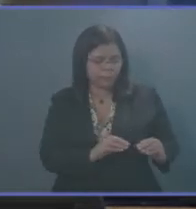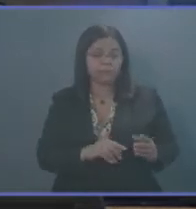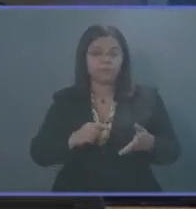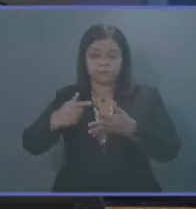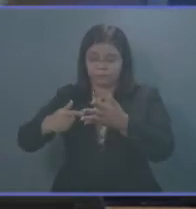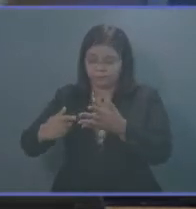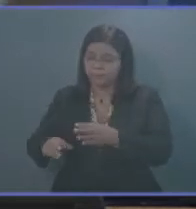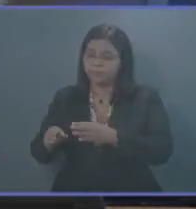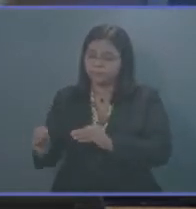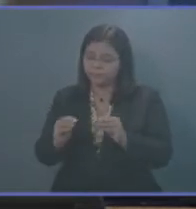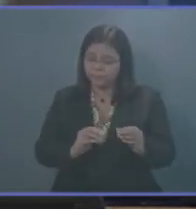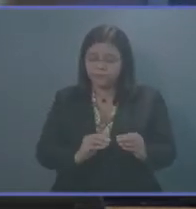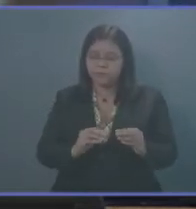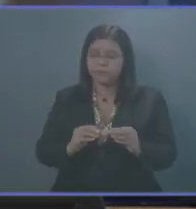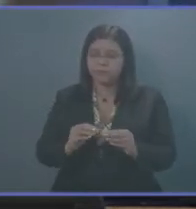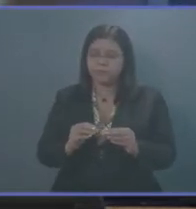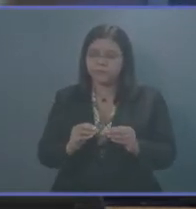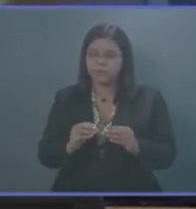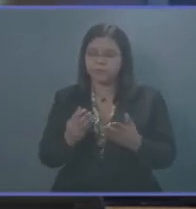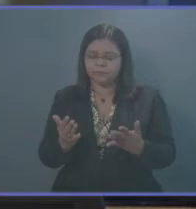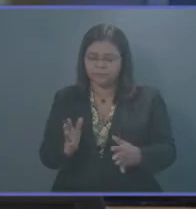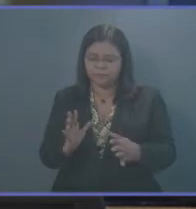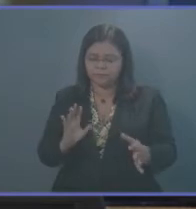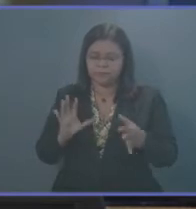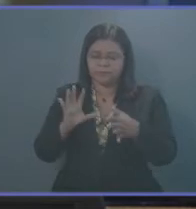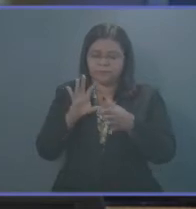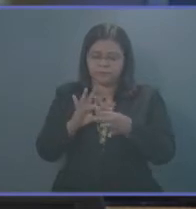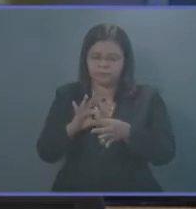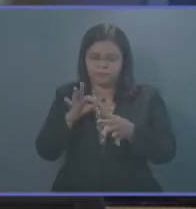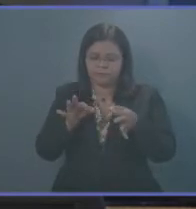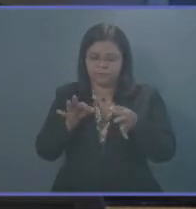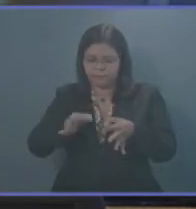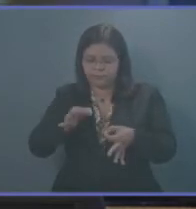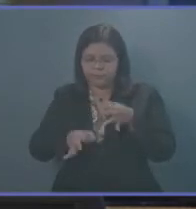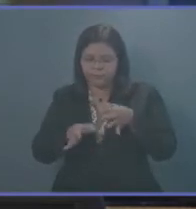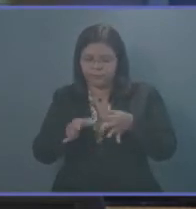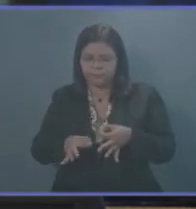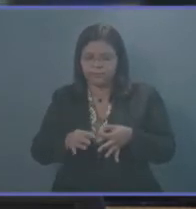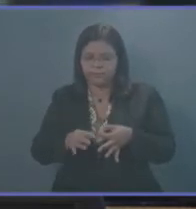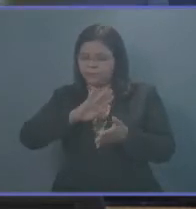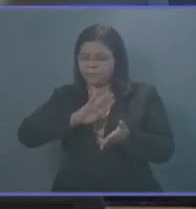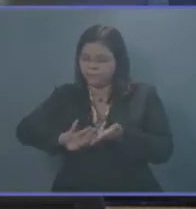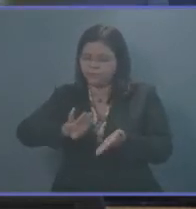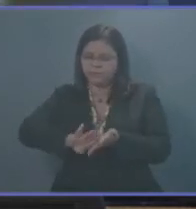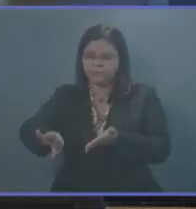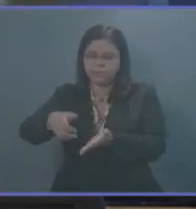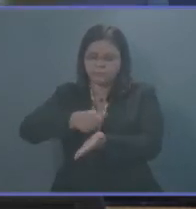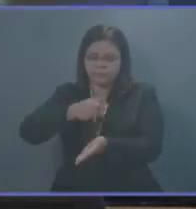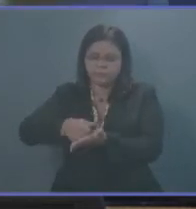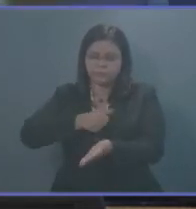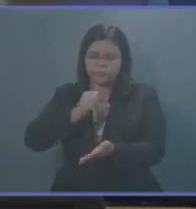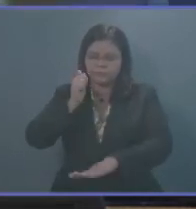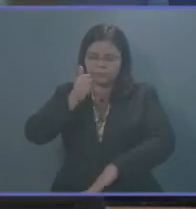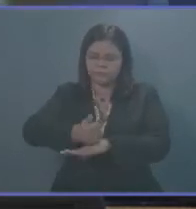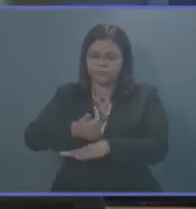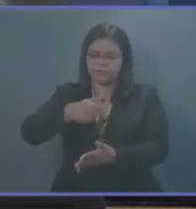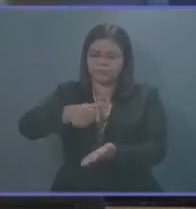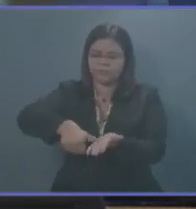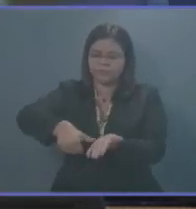se aplicará a las relaciones jurídicas tributarias que se originen de los tributos establecidos por el municipio de